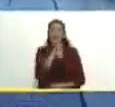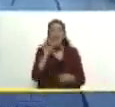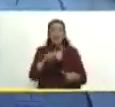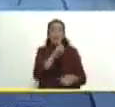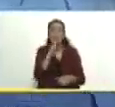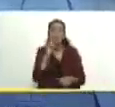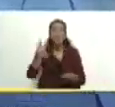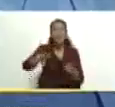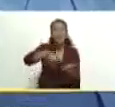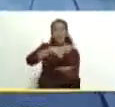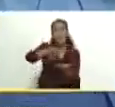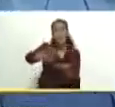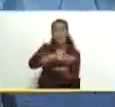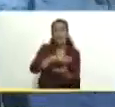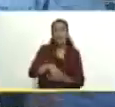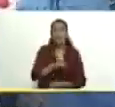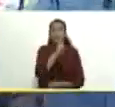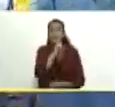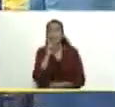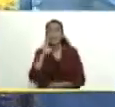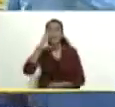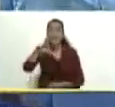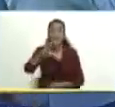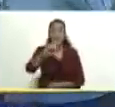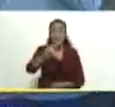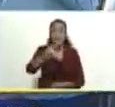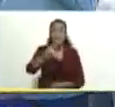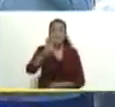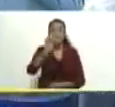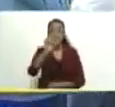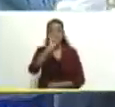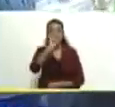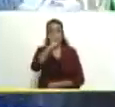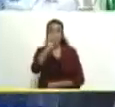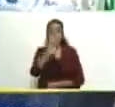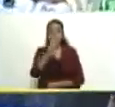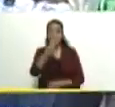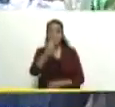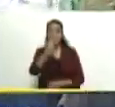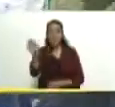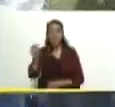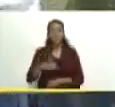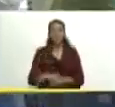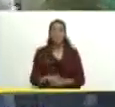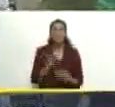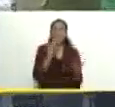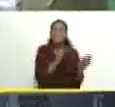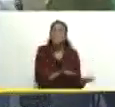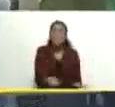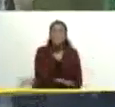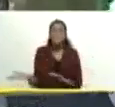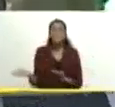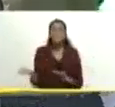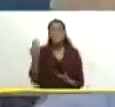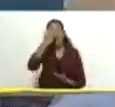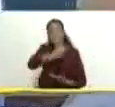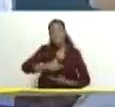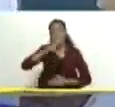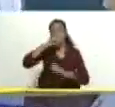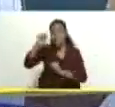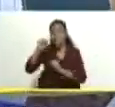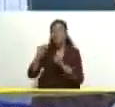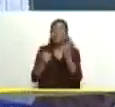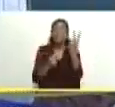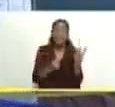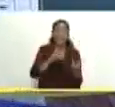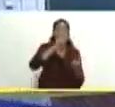llamas? Desiree. Desiree Rengel. ¿Qué me dice Desiree? Hazme una reflexión, Desiree. Bueno, dándole la bienvenida a ambos, a todos